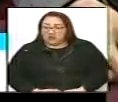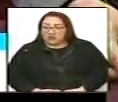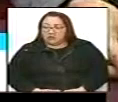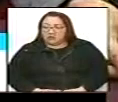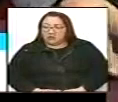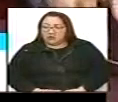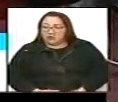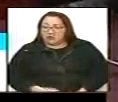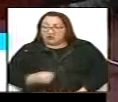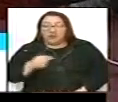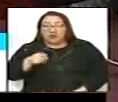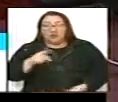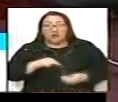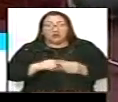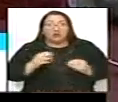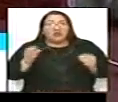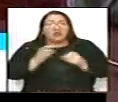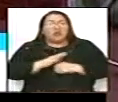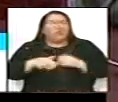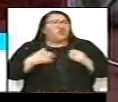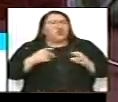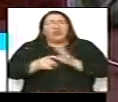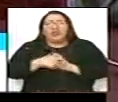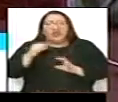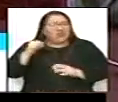conviene, porque ustedes están